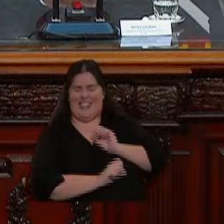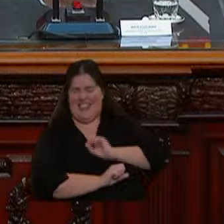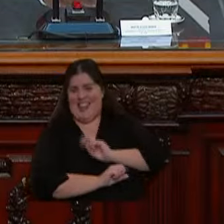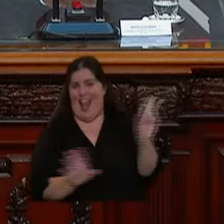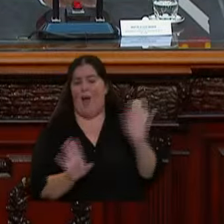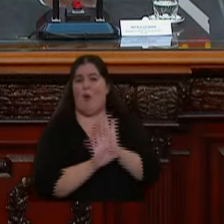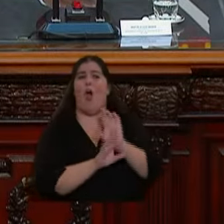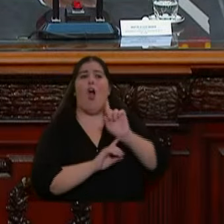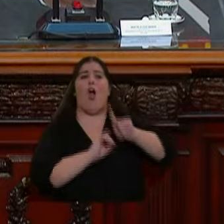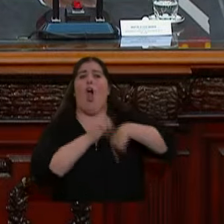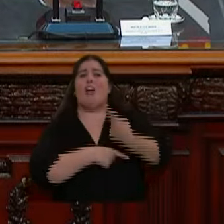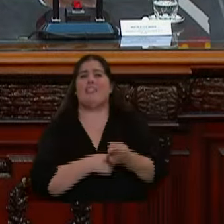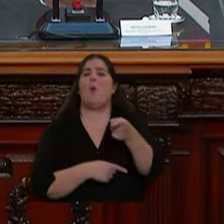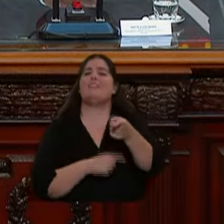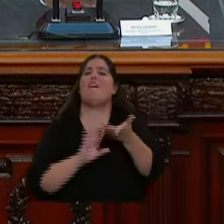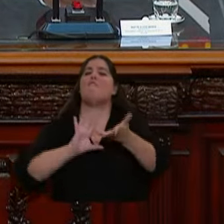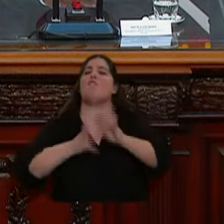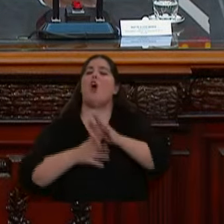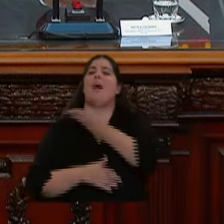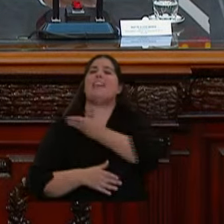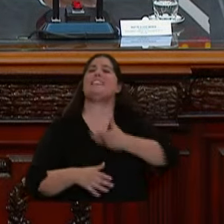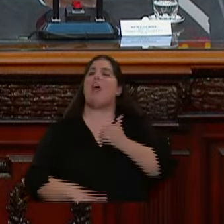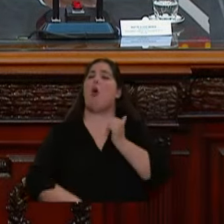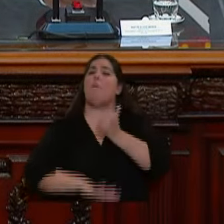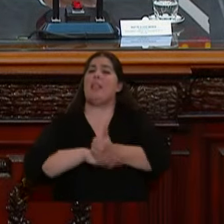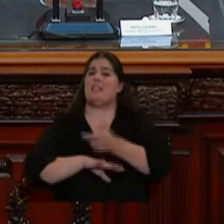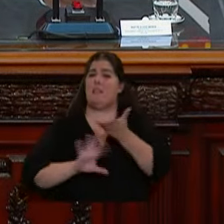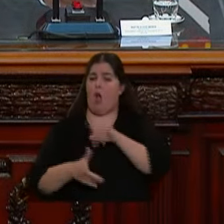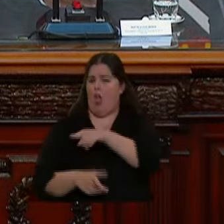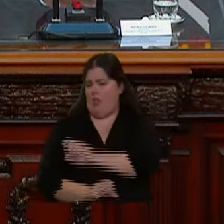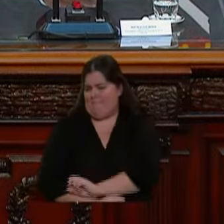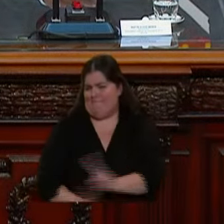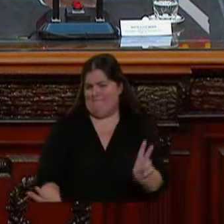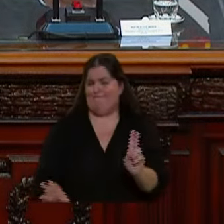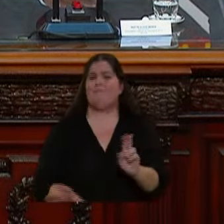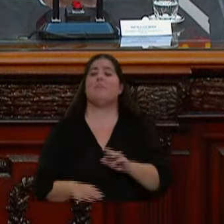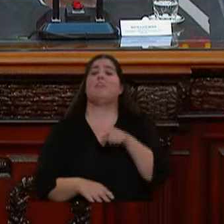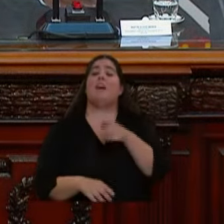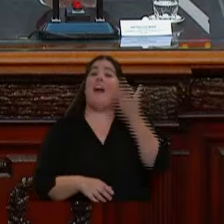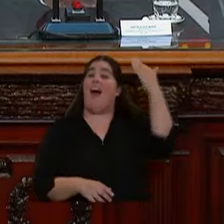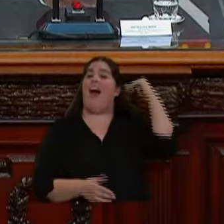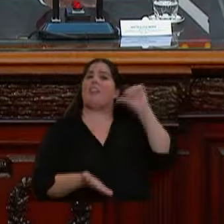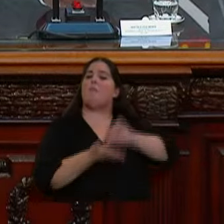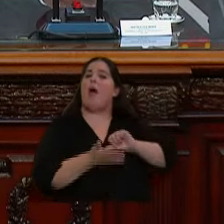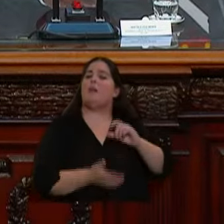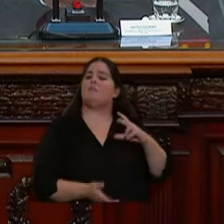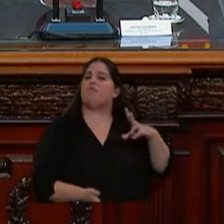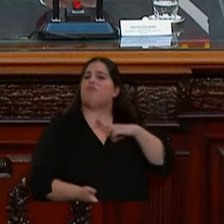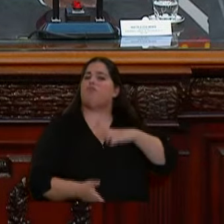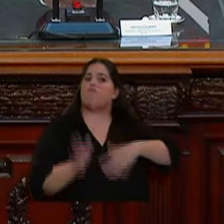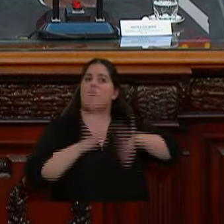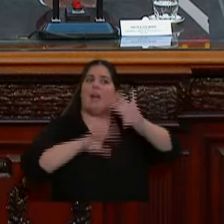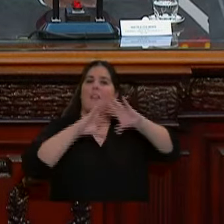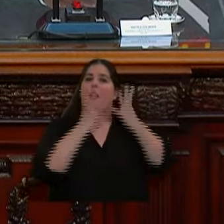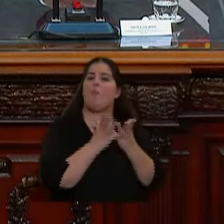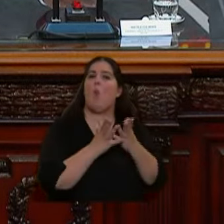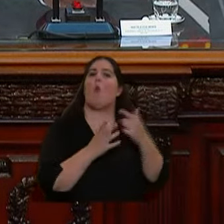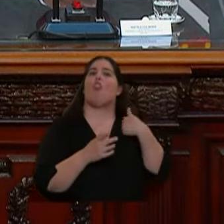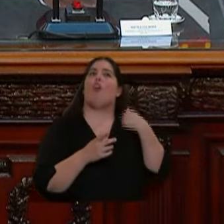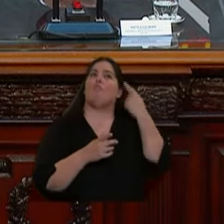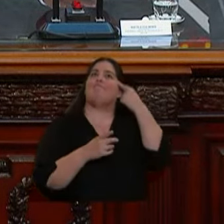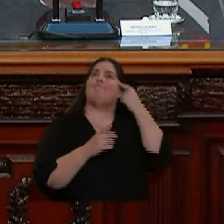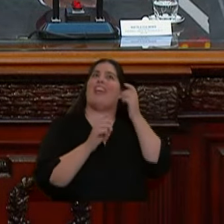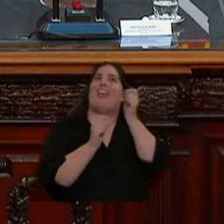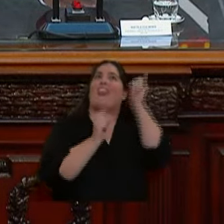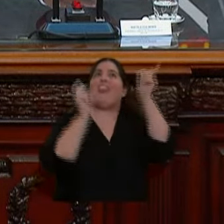estragos que ha producido el famoso modelo del Estado presente, de ser el país más rico del mundo cuando abrazamos la idea de la libertad, a ser un